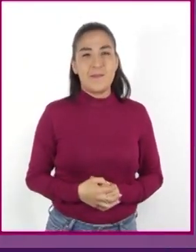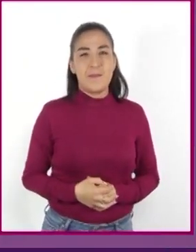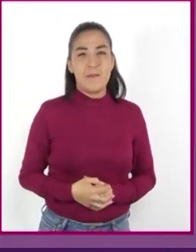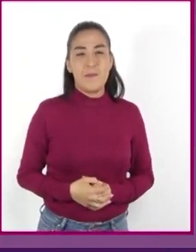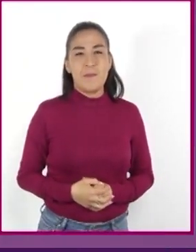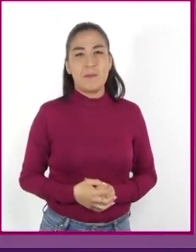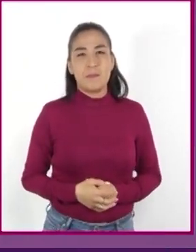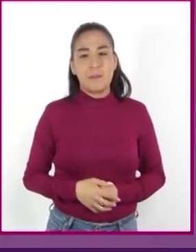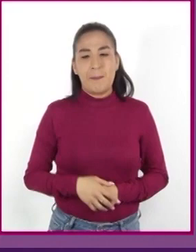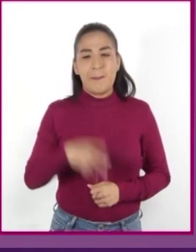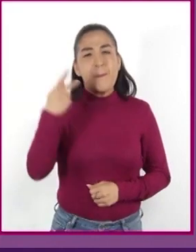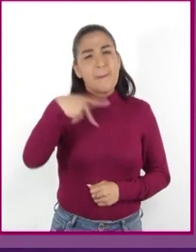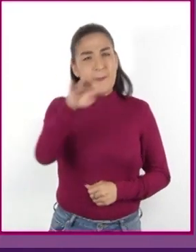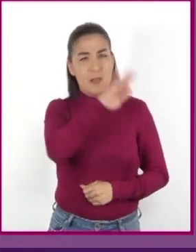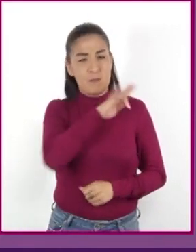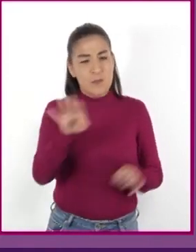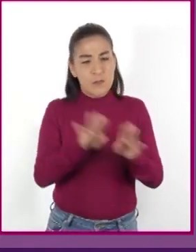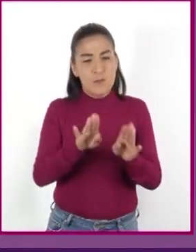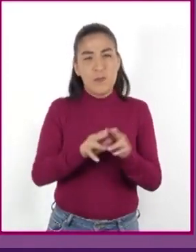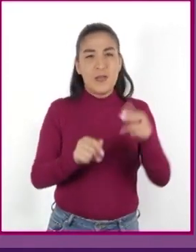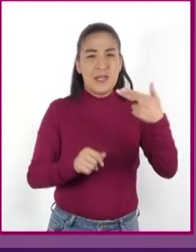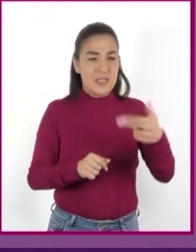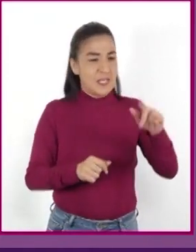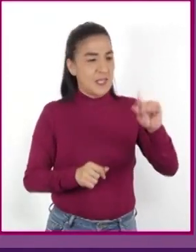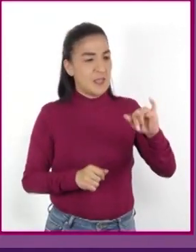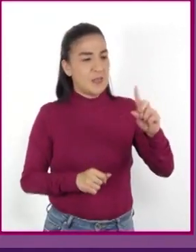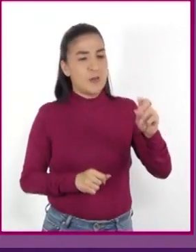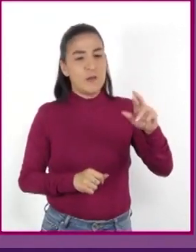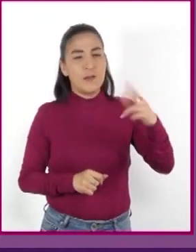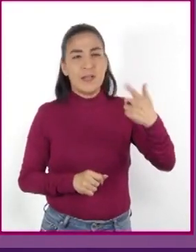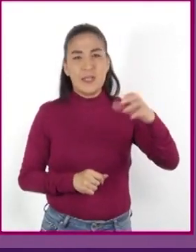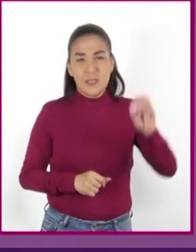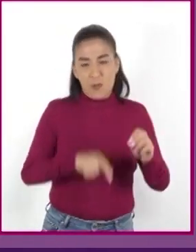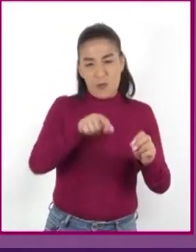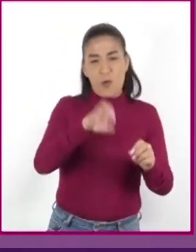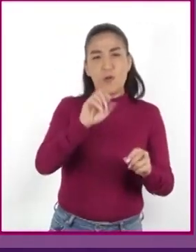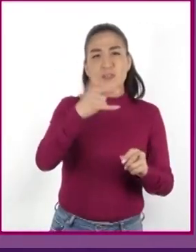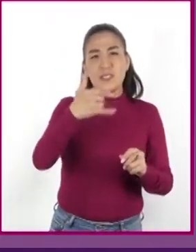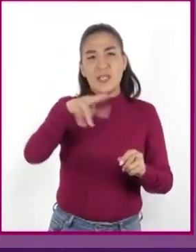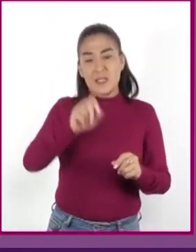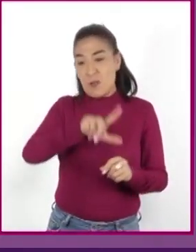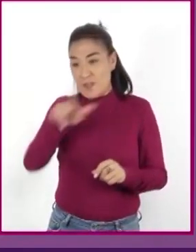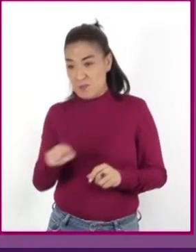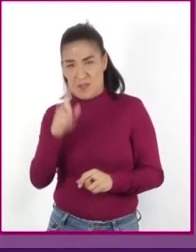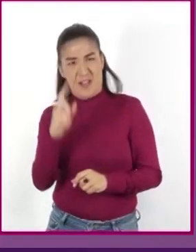Pero, ¿se pueden obtener hidrógeno y oxígeno a partir del agua?